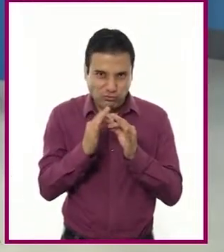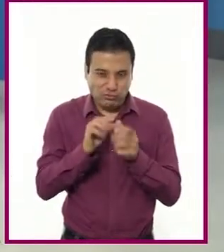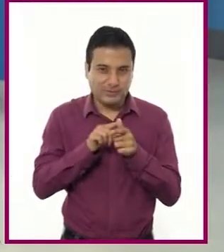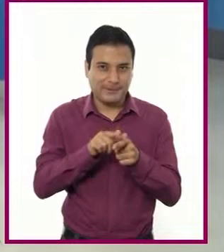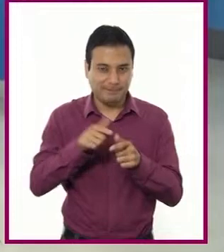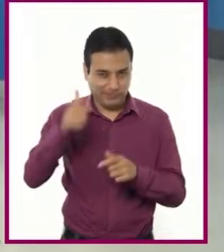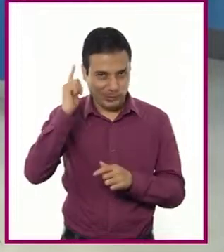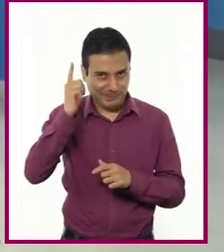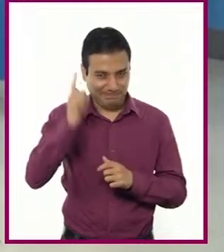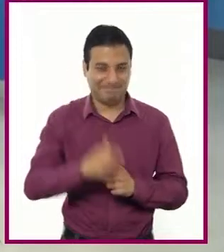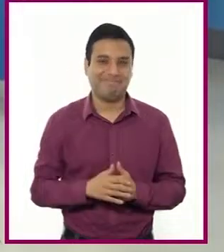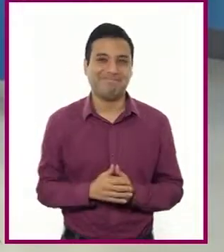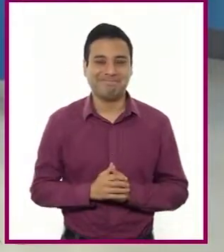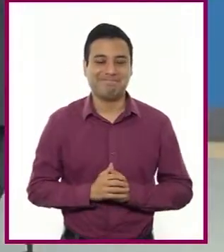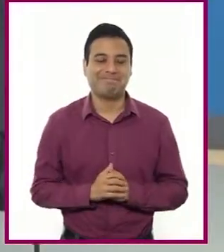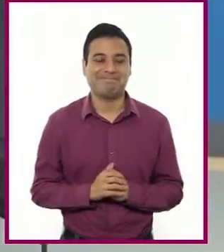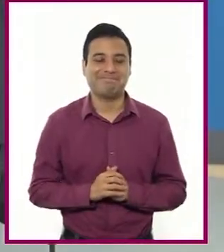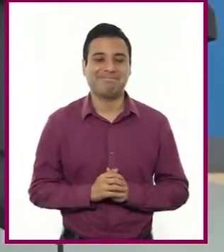a distancia.